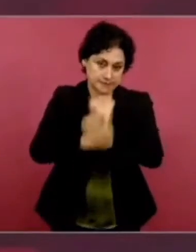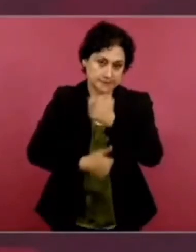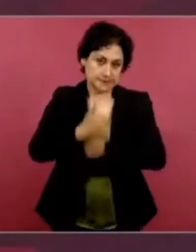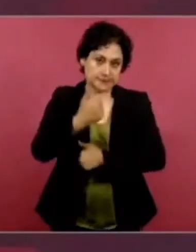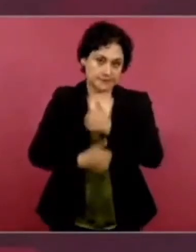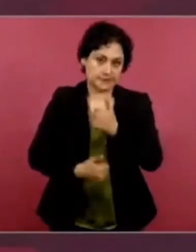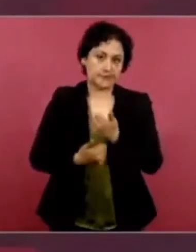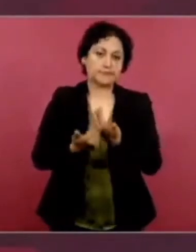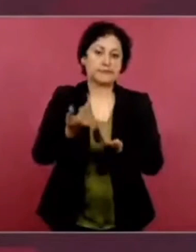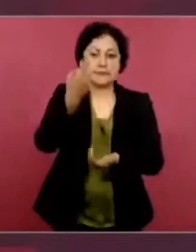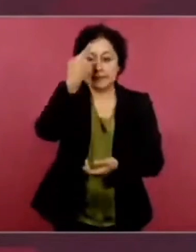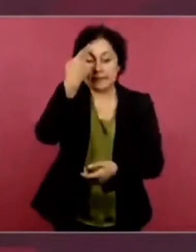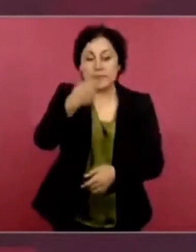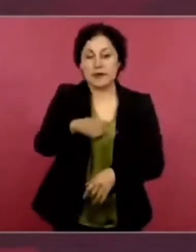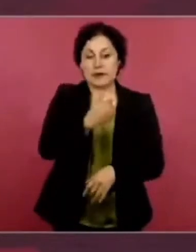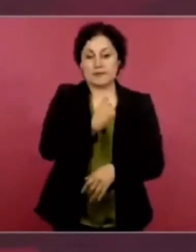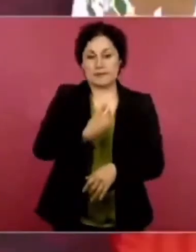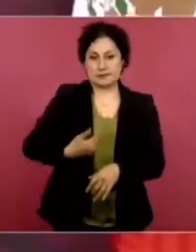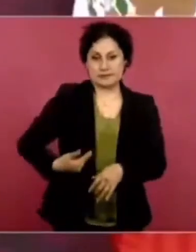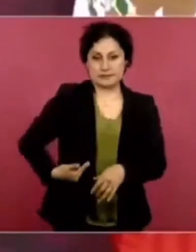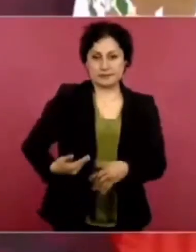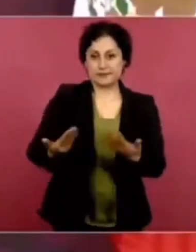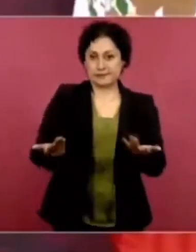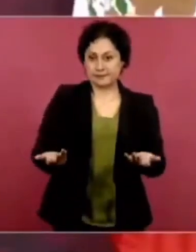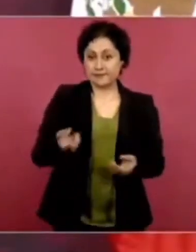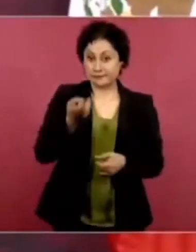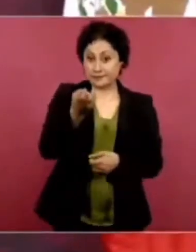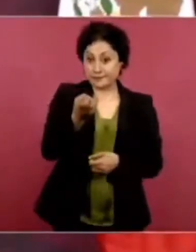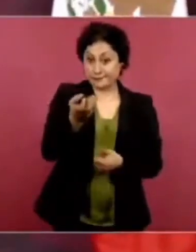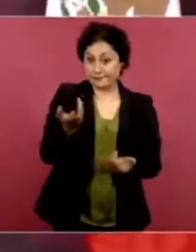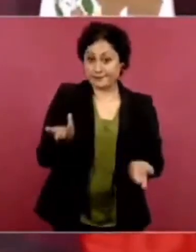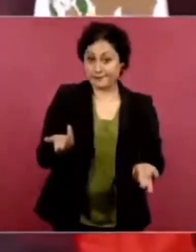Y no solo fue eso, sino